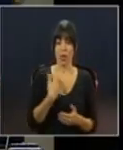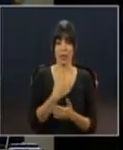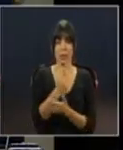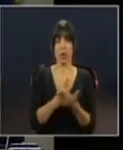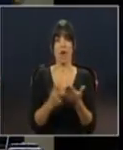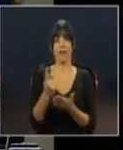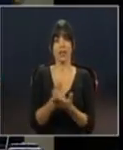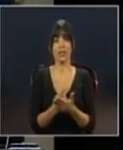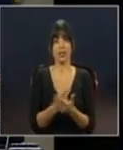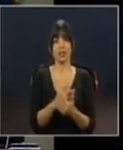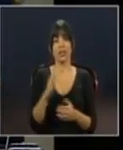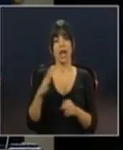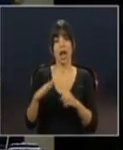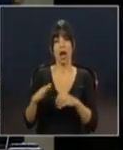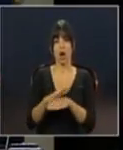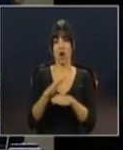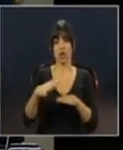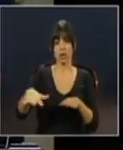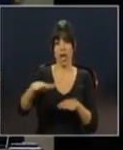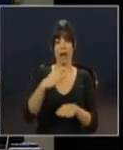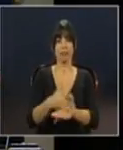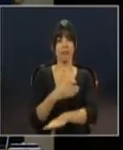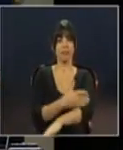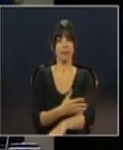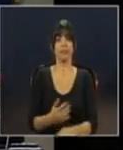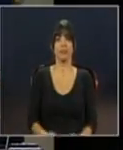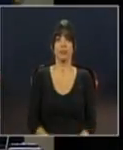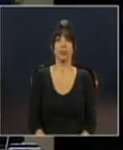provincias costeras.